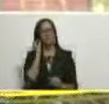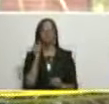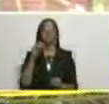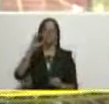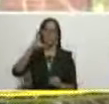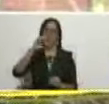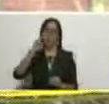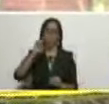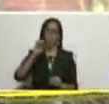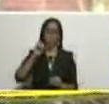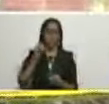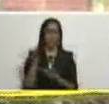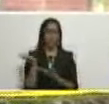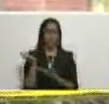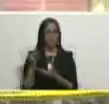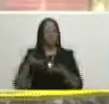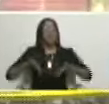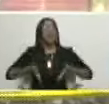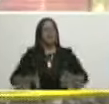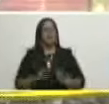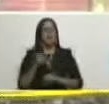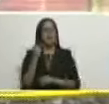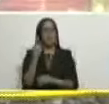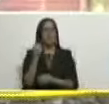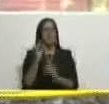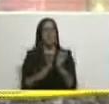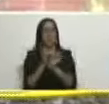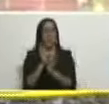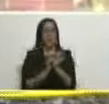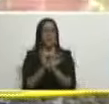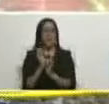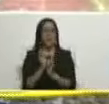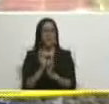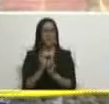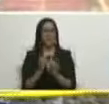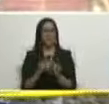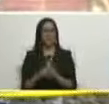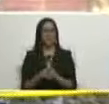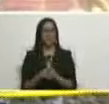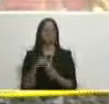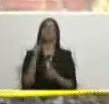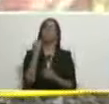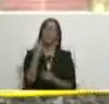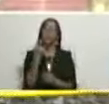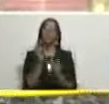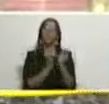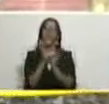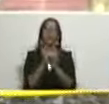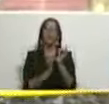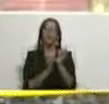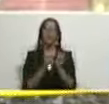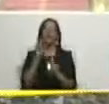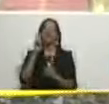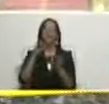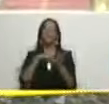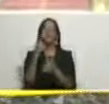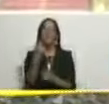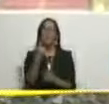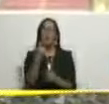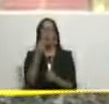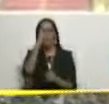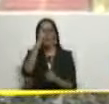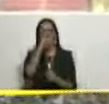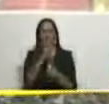Coro, nació un 11 de abril, un 11 de abril del 2001, un año antes del